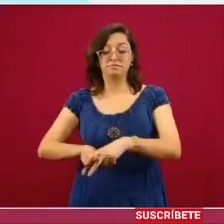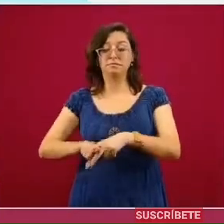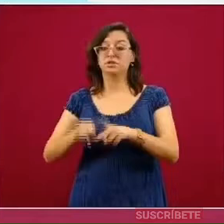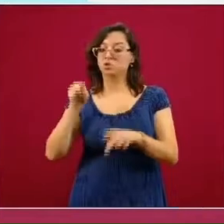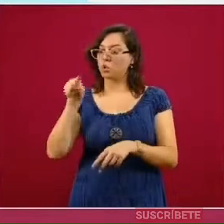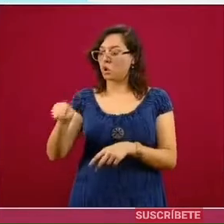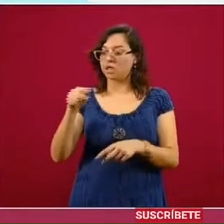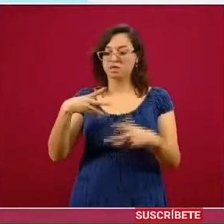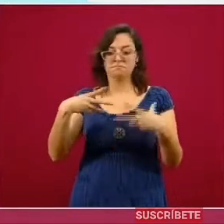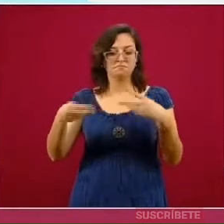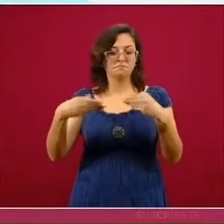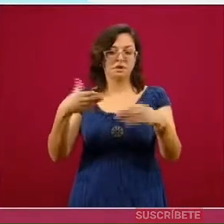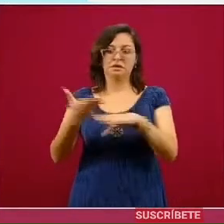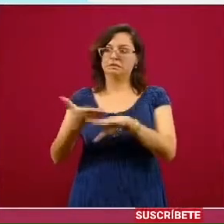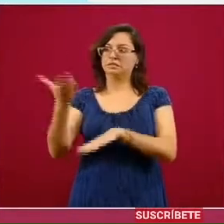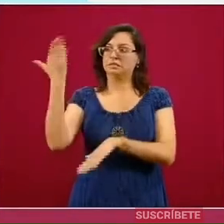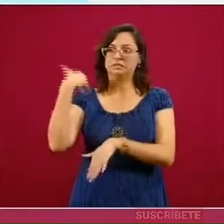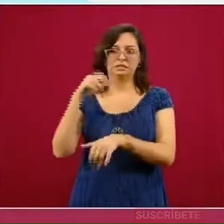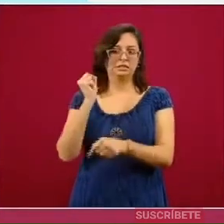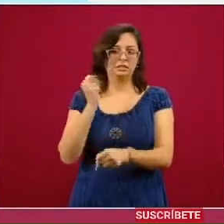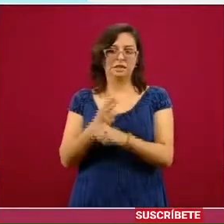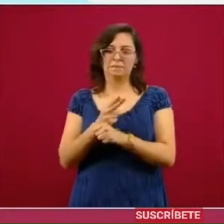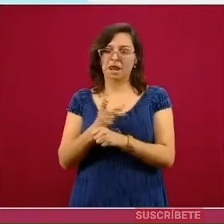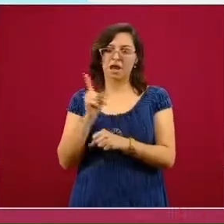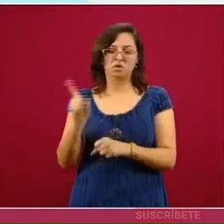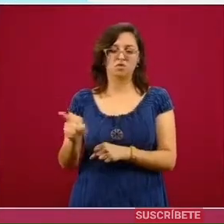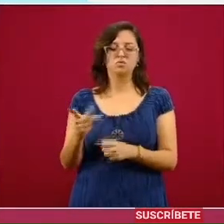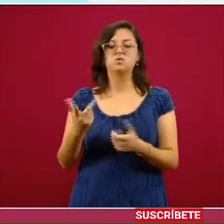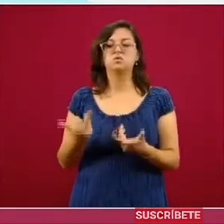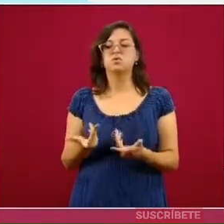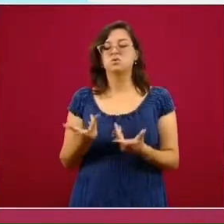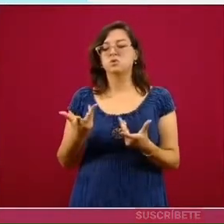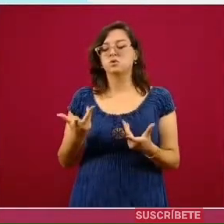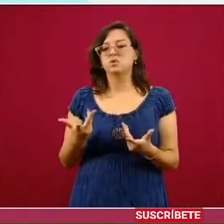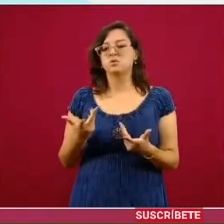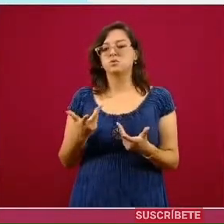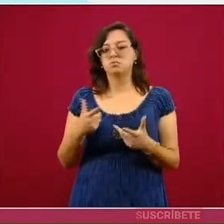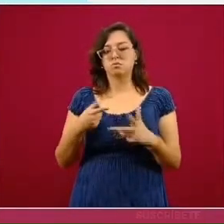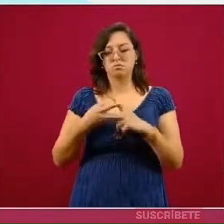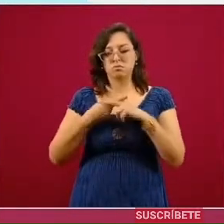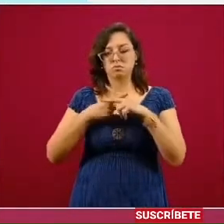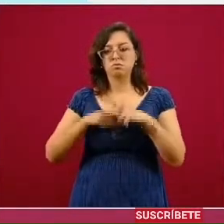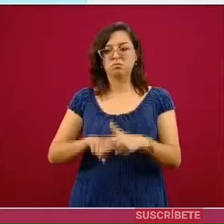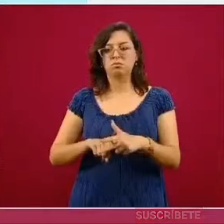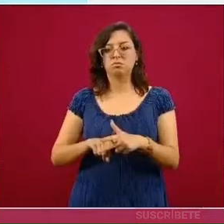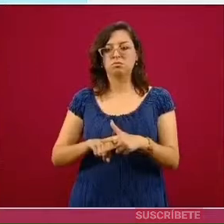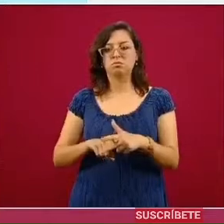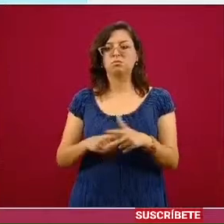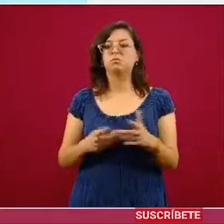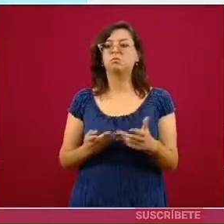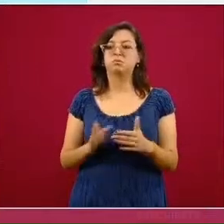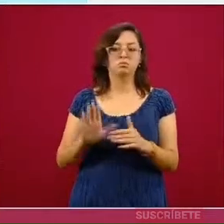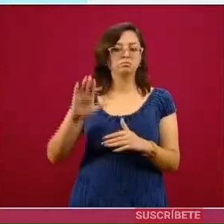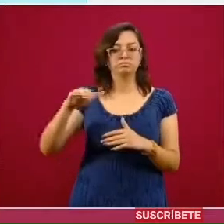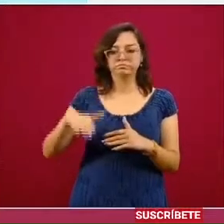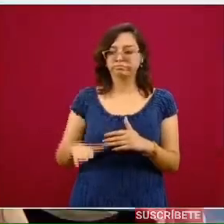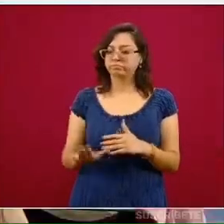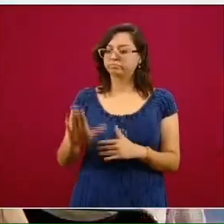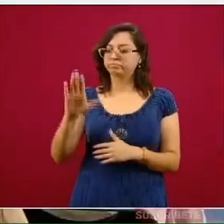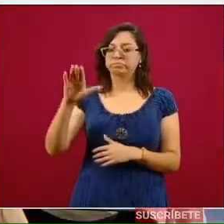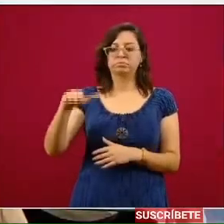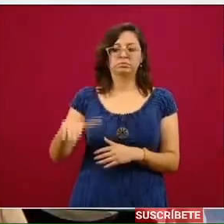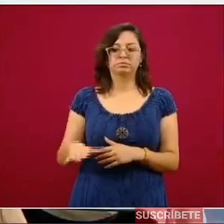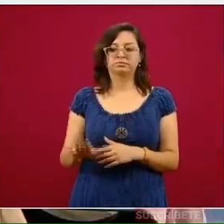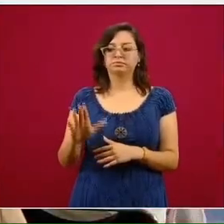su transmisión y que inició con la epidemia en México, junto a otros que vamos a ver, han tenido subidas y bajadas en